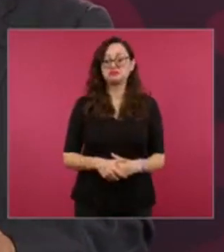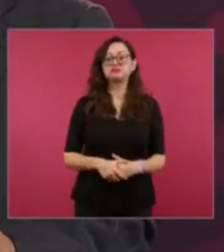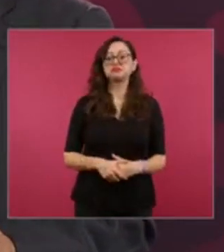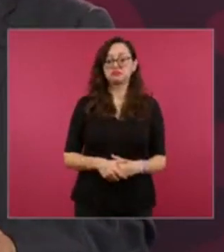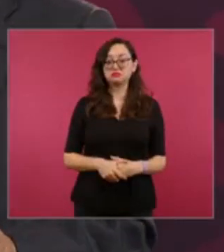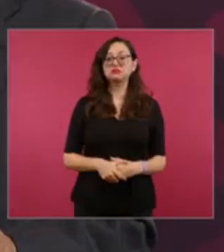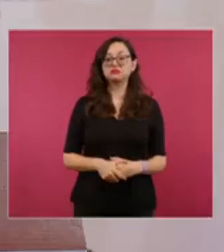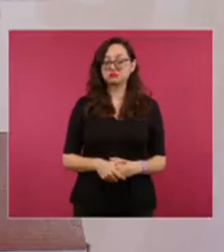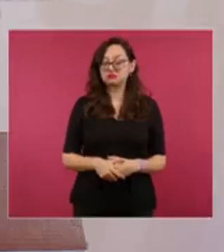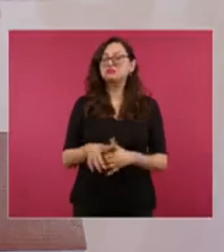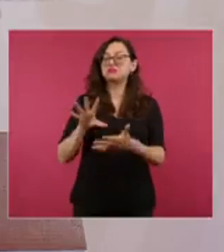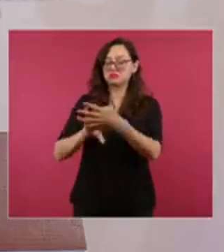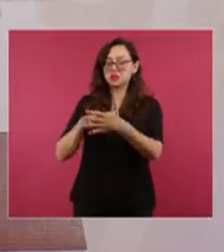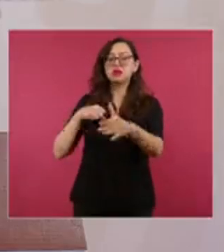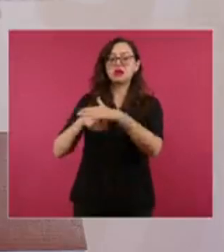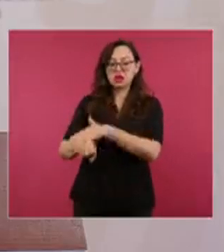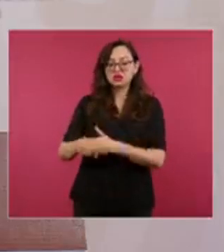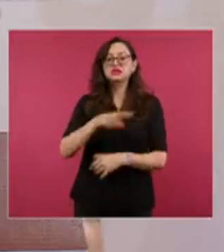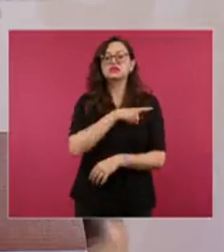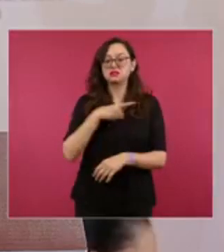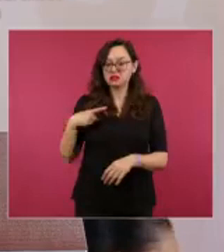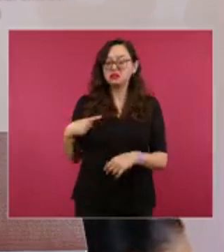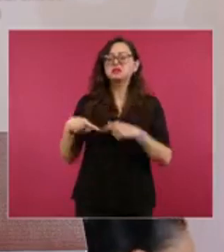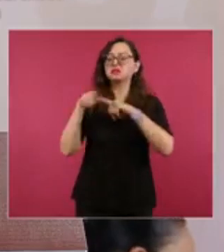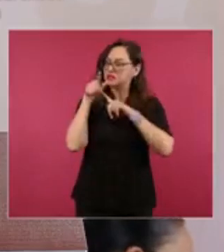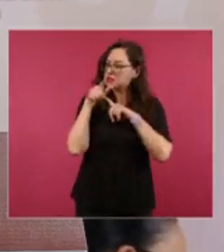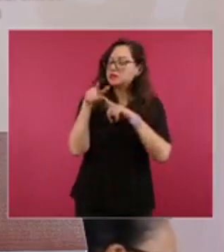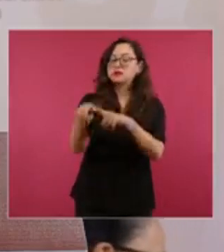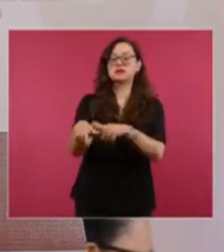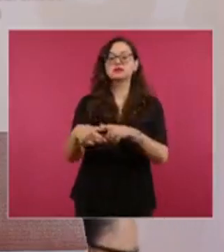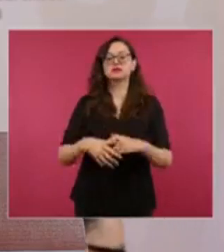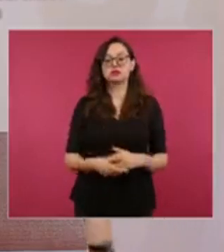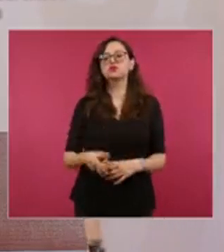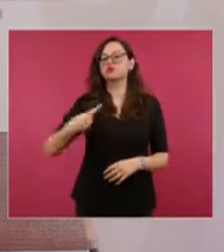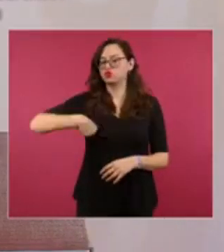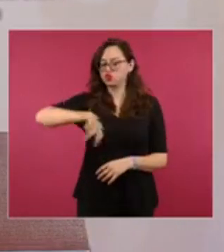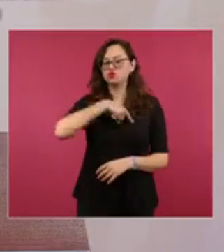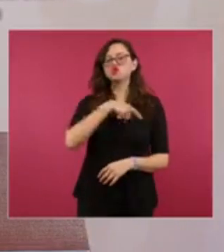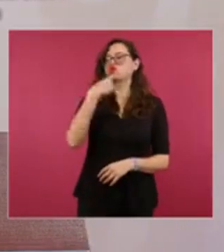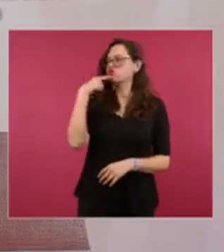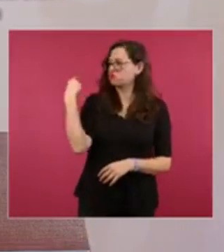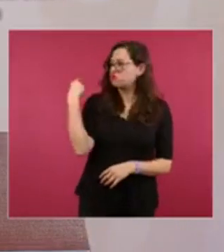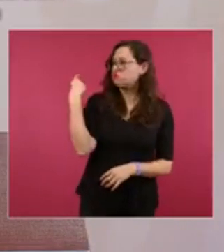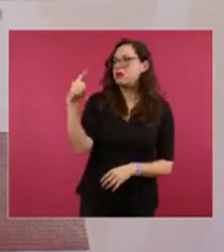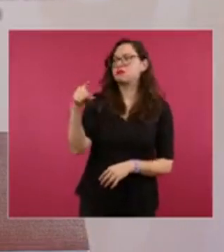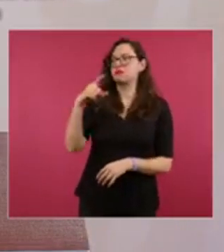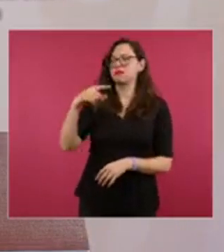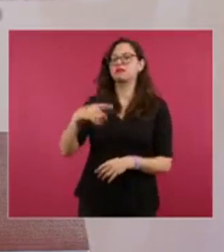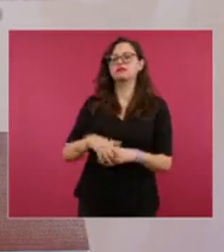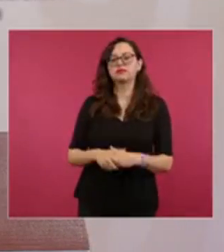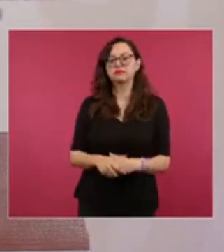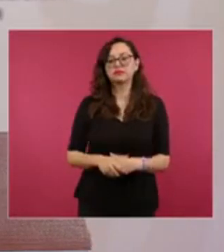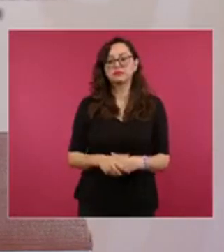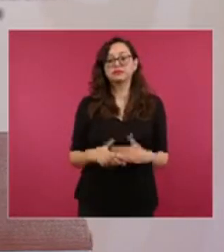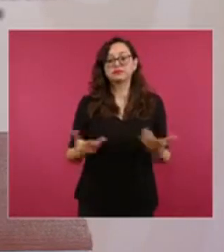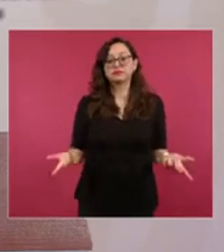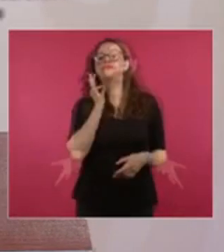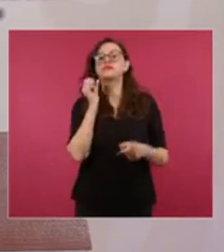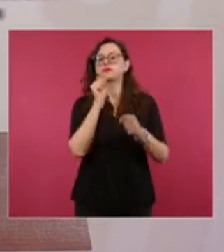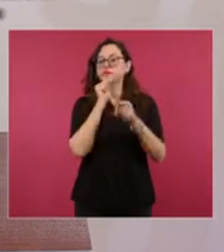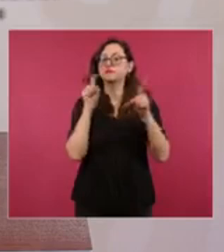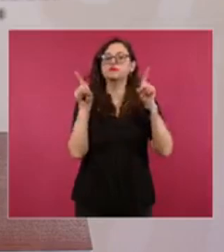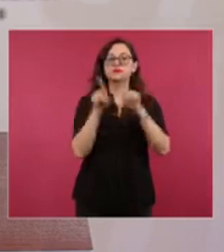impugnar esa decisión, como lo hicimos en el caso del procurador. Y la fiscalía hace lo